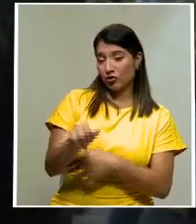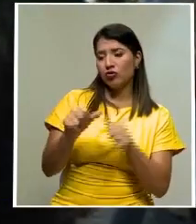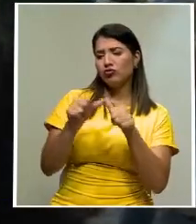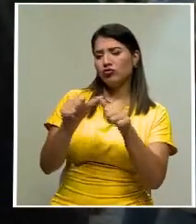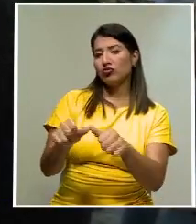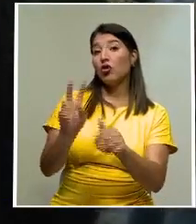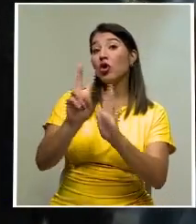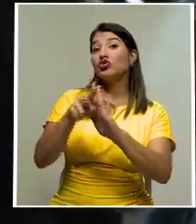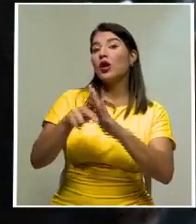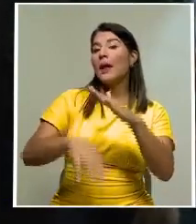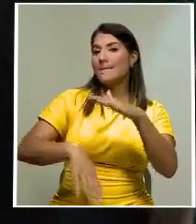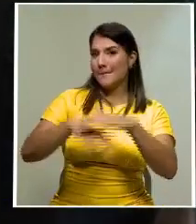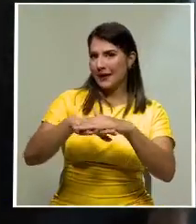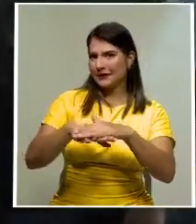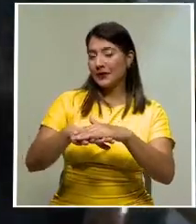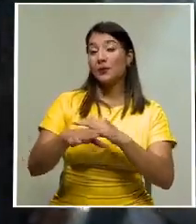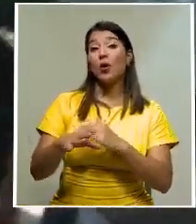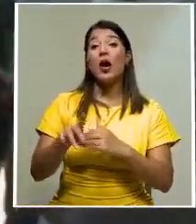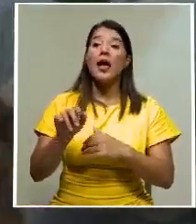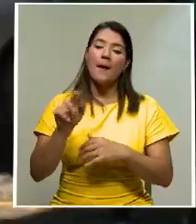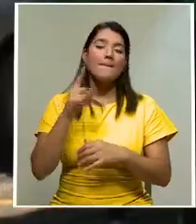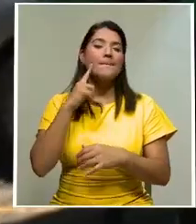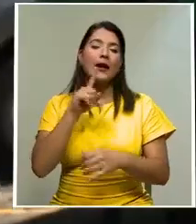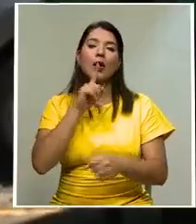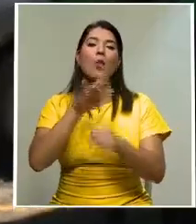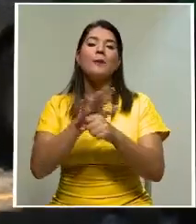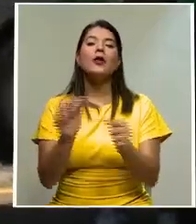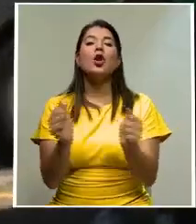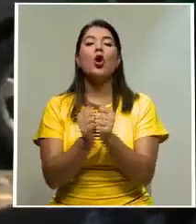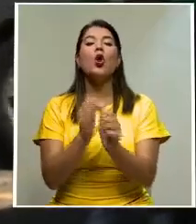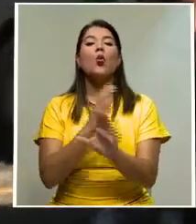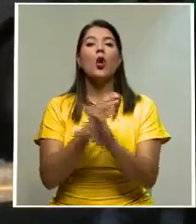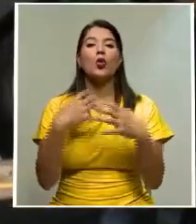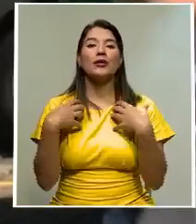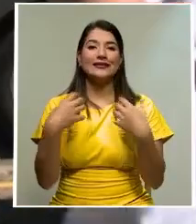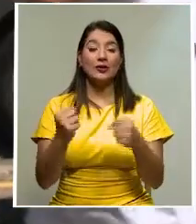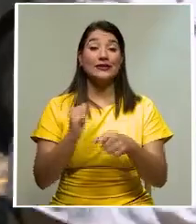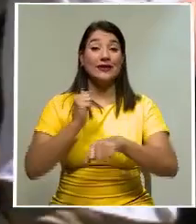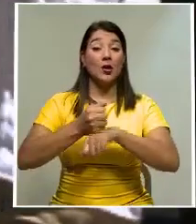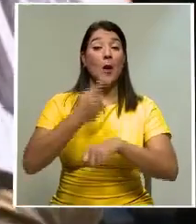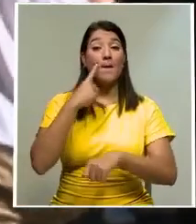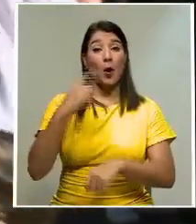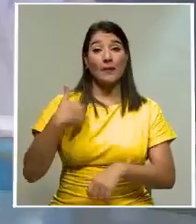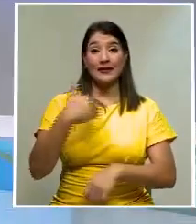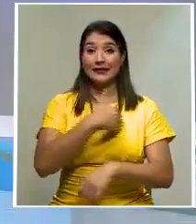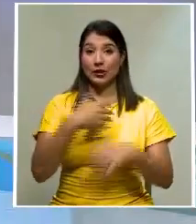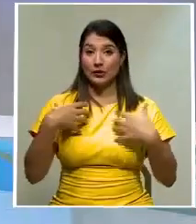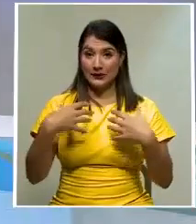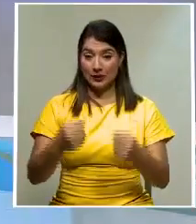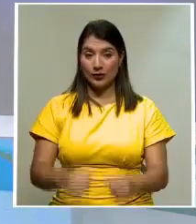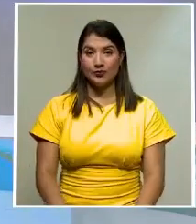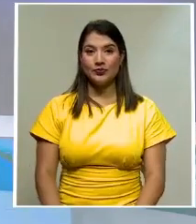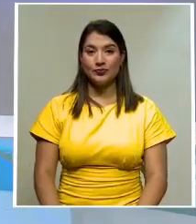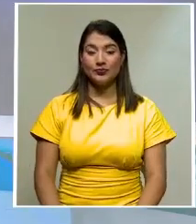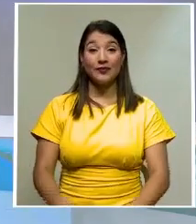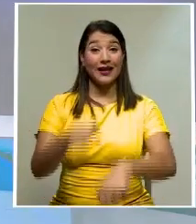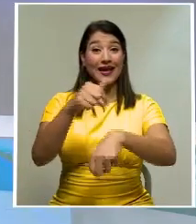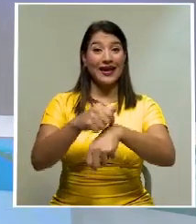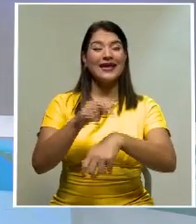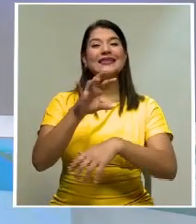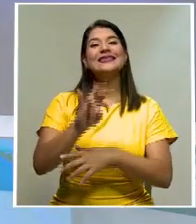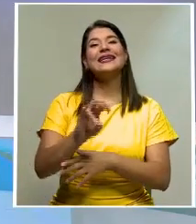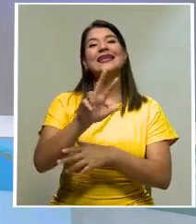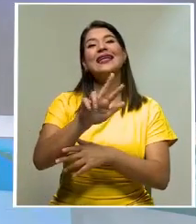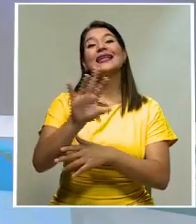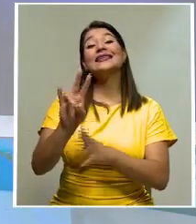horas como máximo, esto como parte del protocolo que estableció el Ministerio de Salud. 7 de la noche con